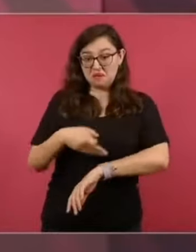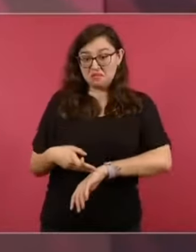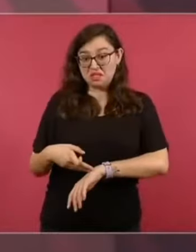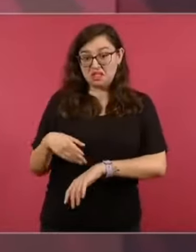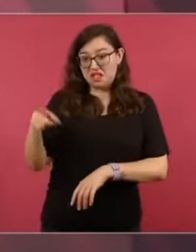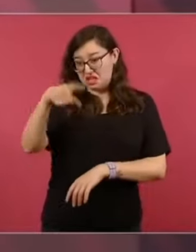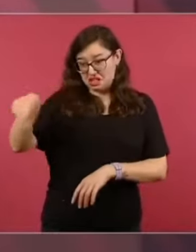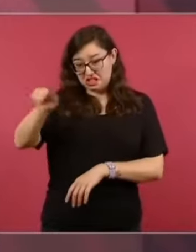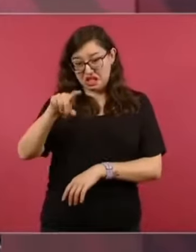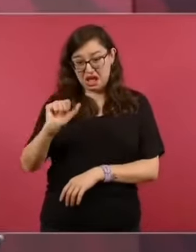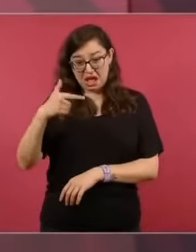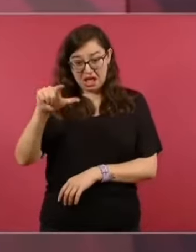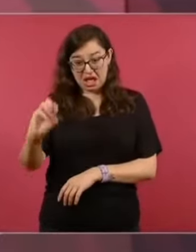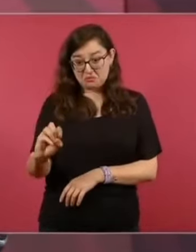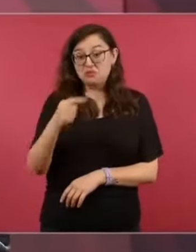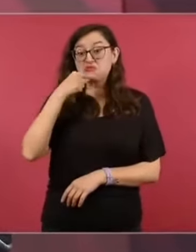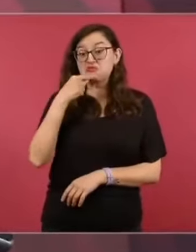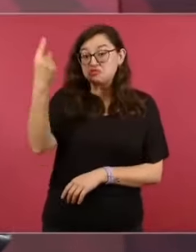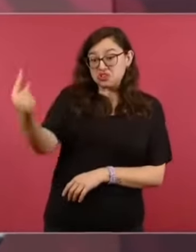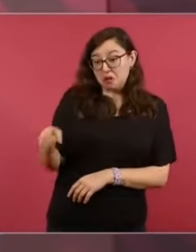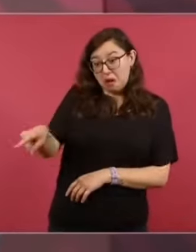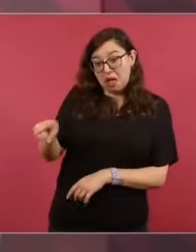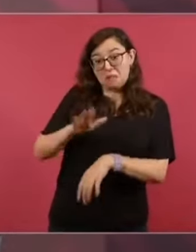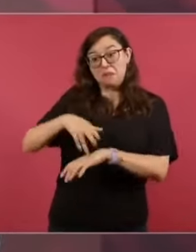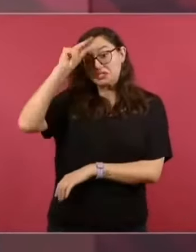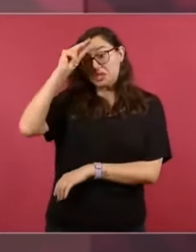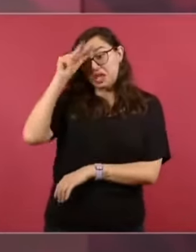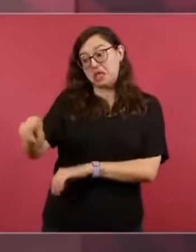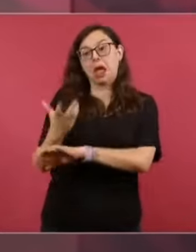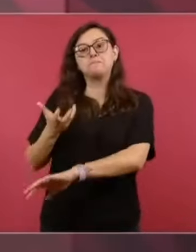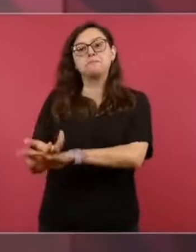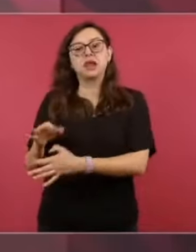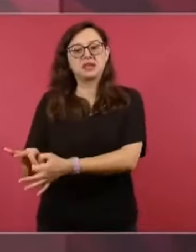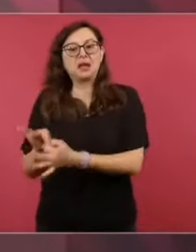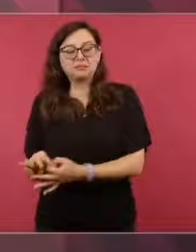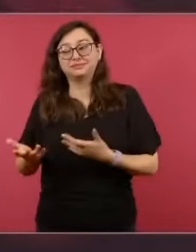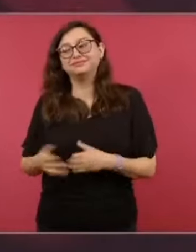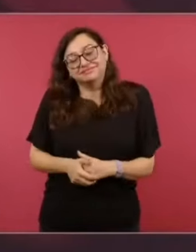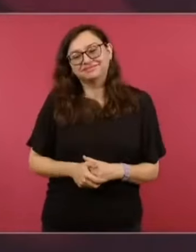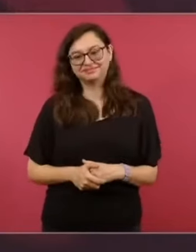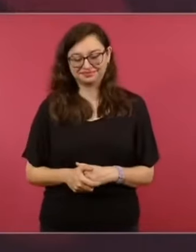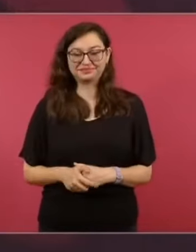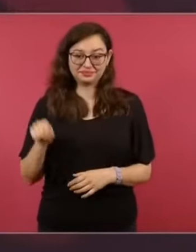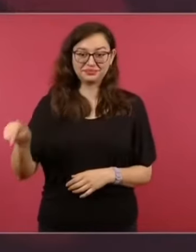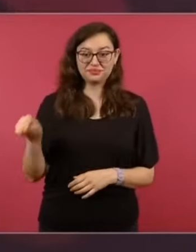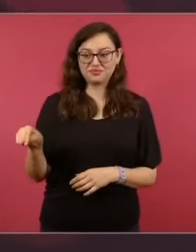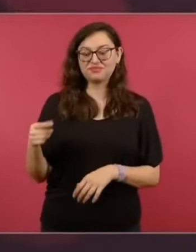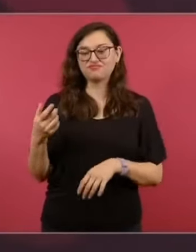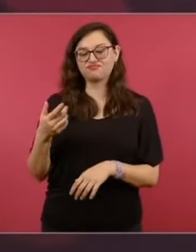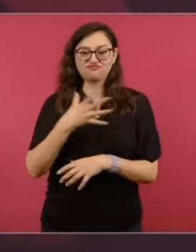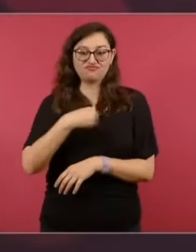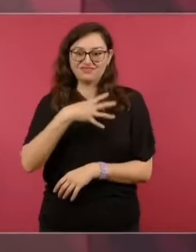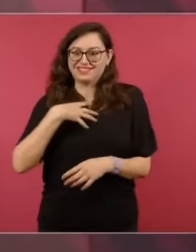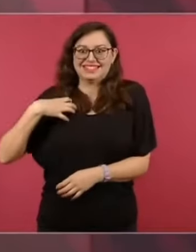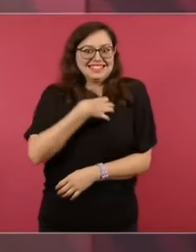porque como son de América Ese es el más inteligente pero estaba muy contento este con